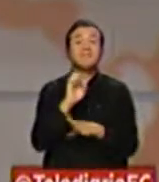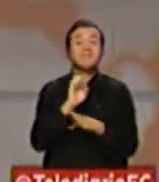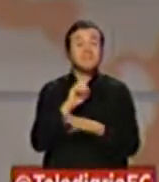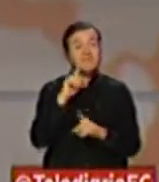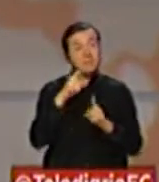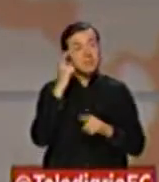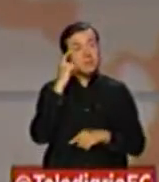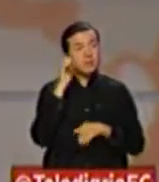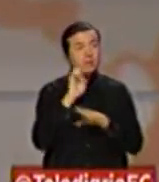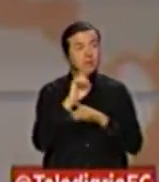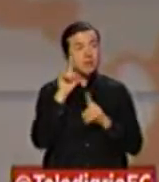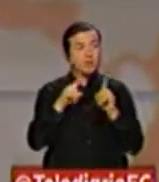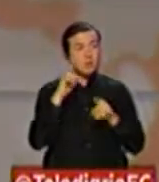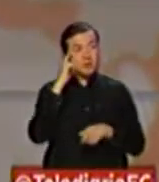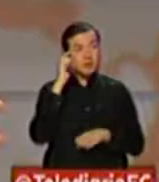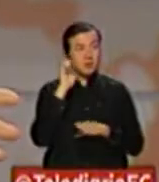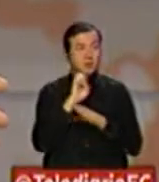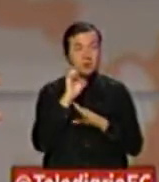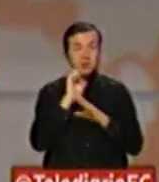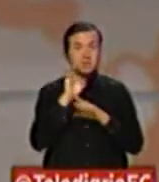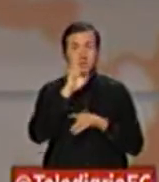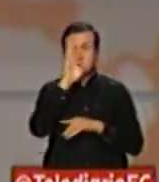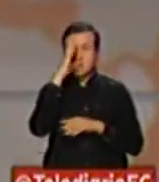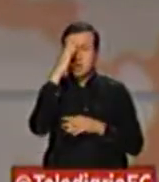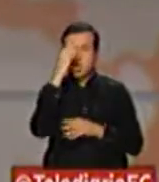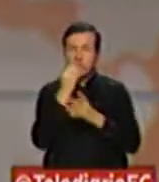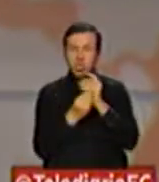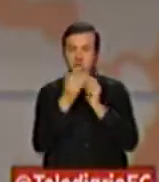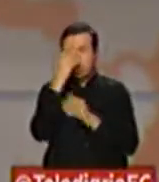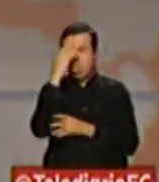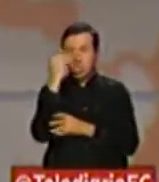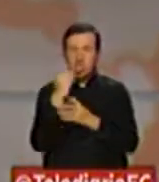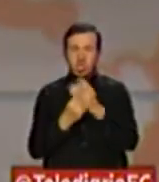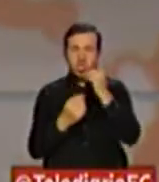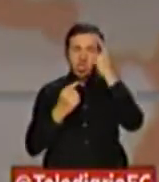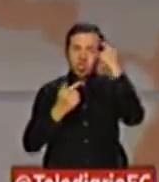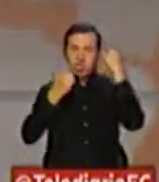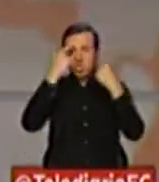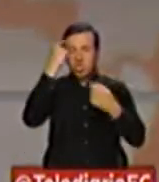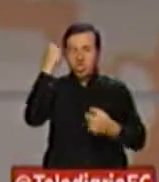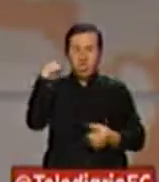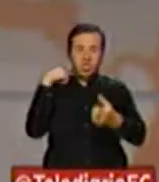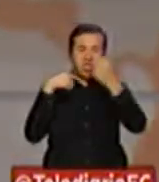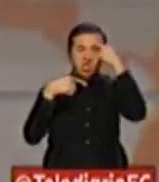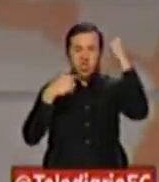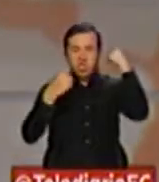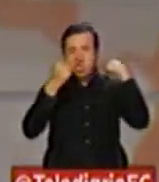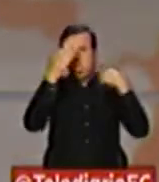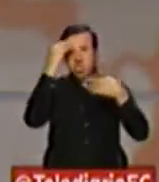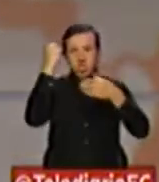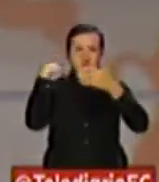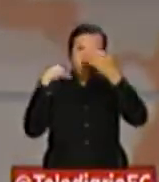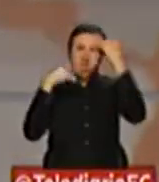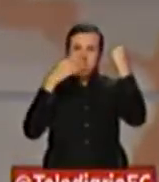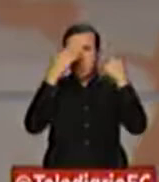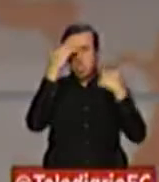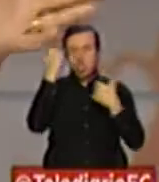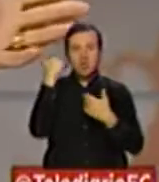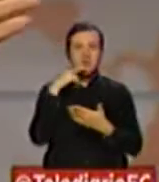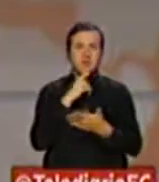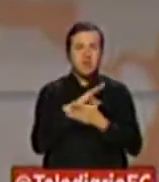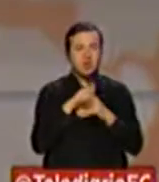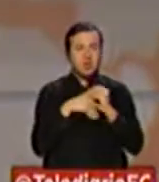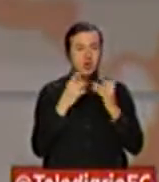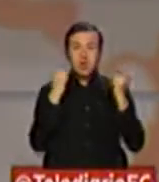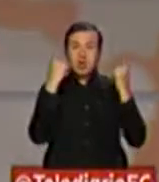que padecemos de una amnesia colectiva, ¿no? Tenemos en este nuevo fenómeno, esta nueva forma de expresarse en redes sociales, estallamos